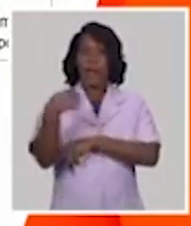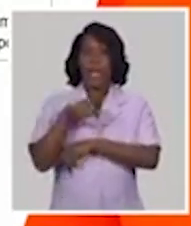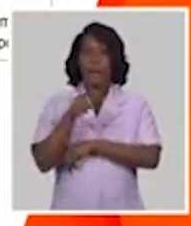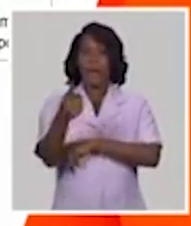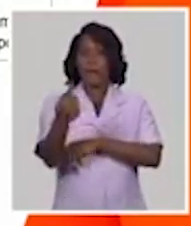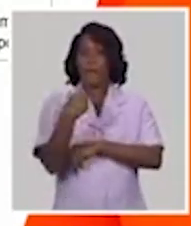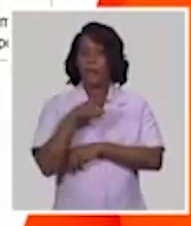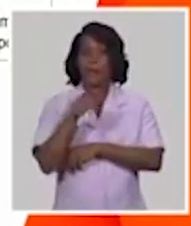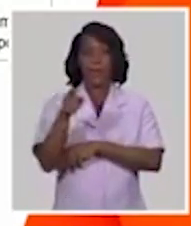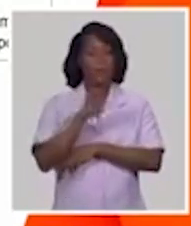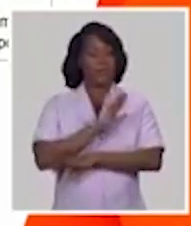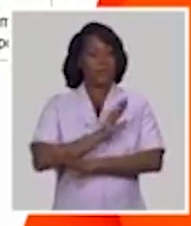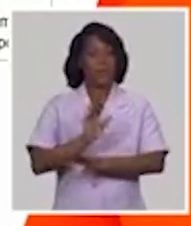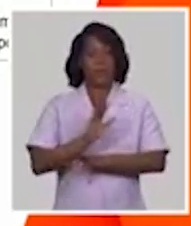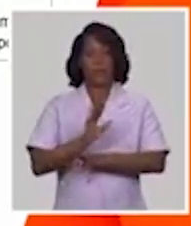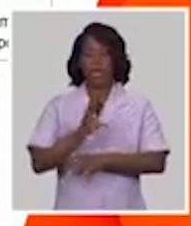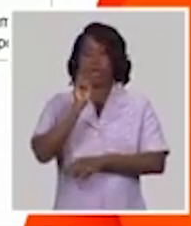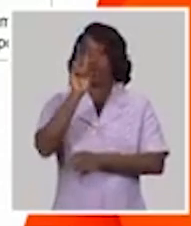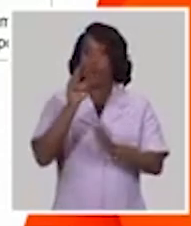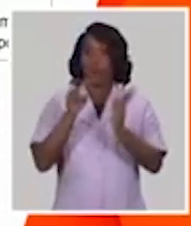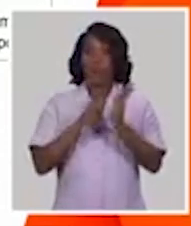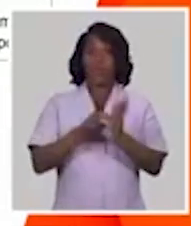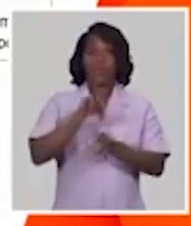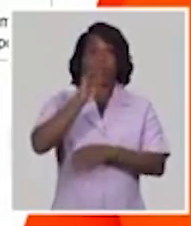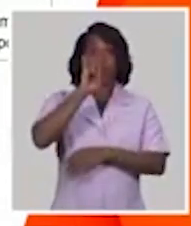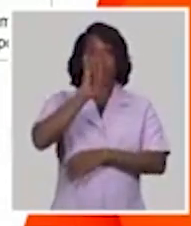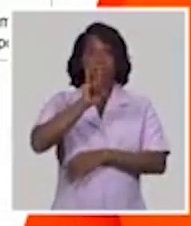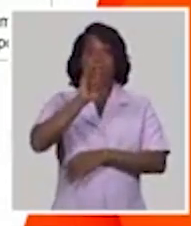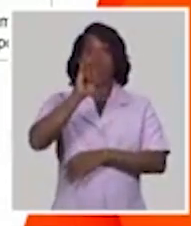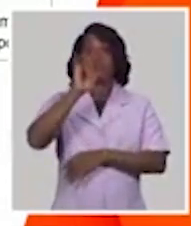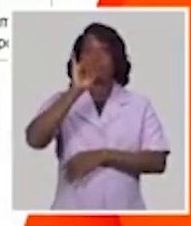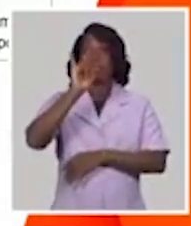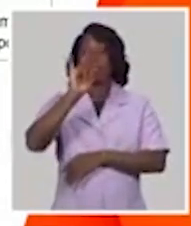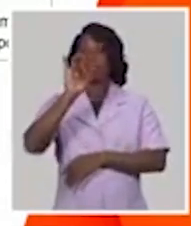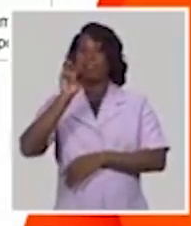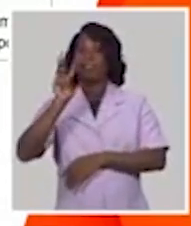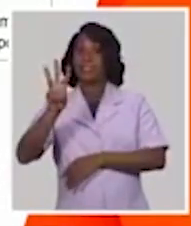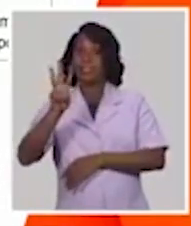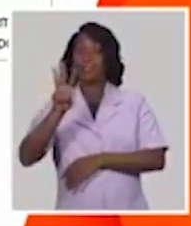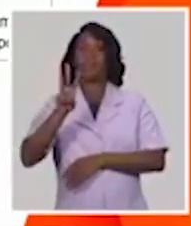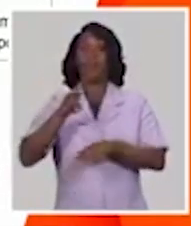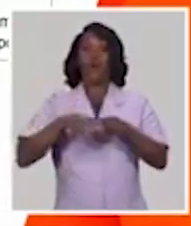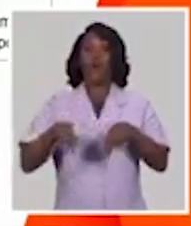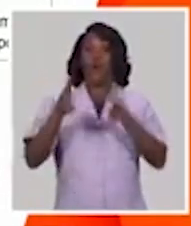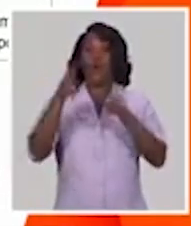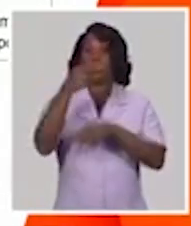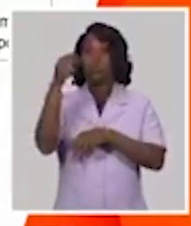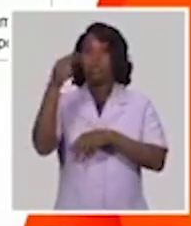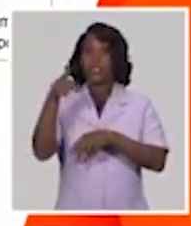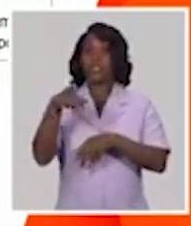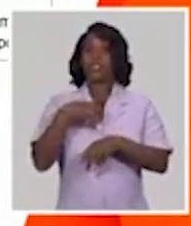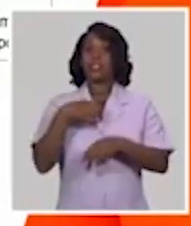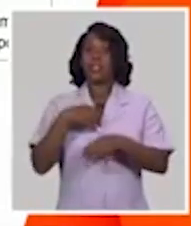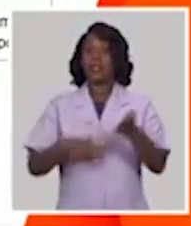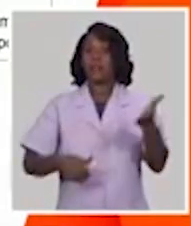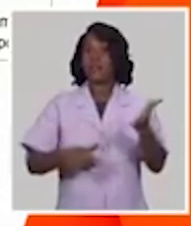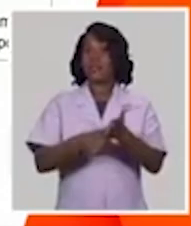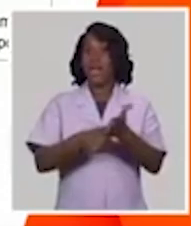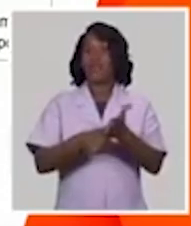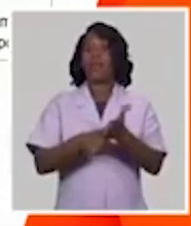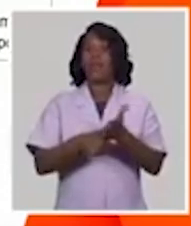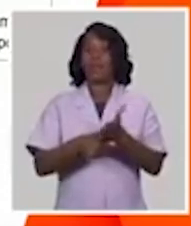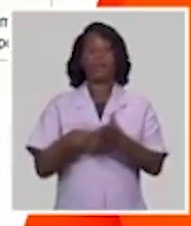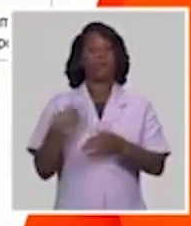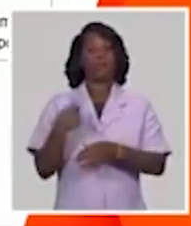Hoy existen un total de 2.973 reservaciones para instalaciones hoteleras, para lo cual se establece el reintegro